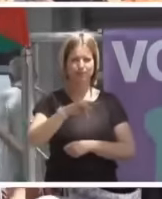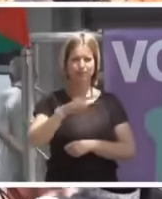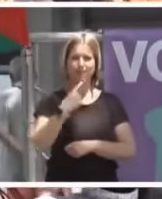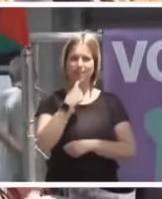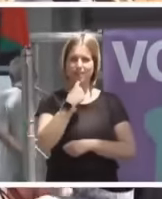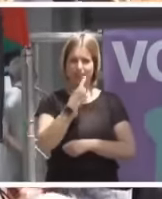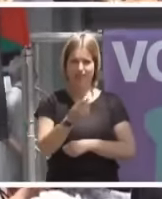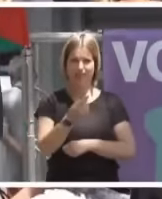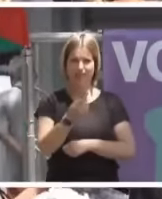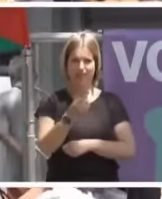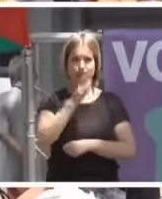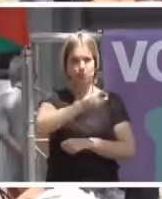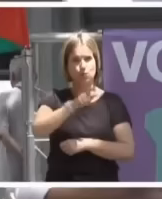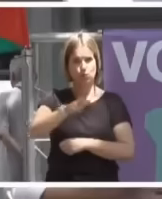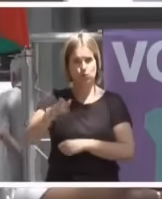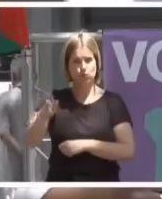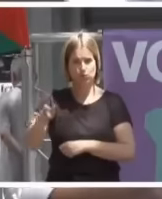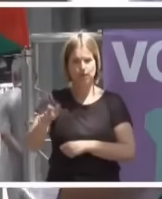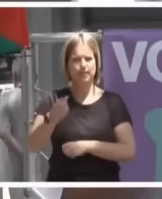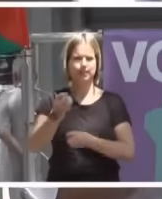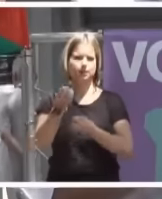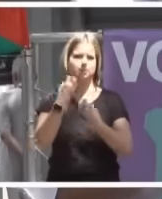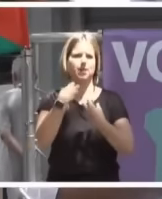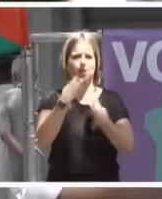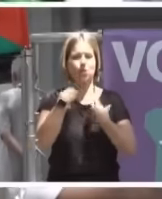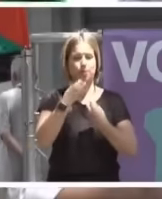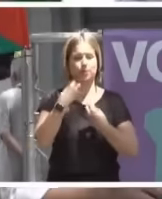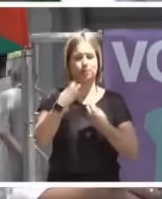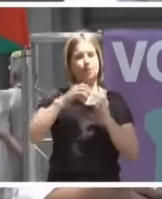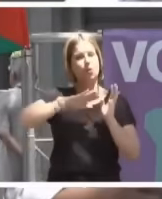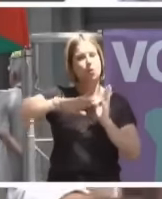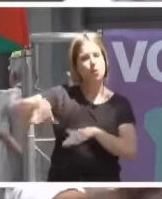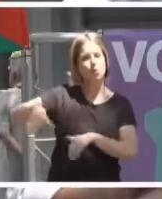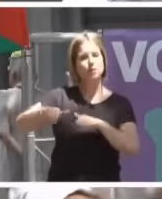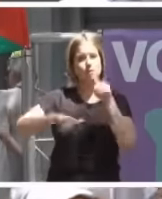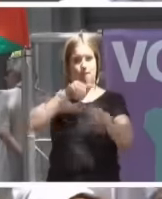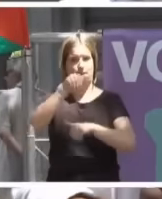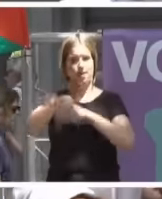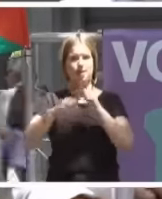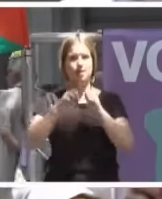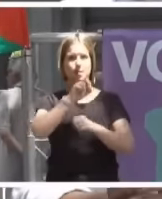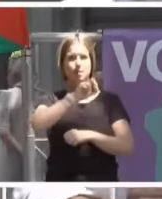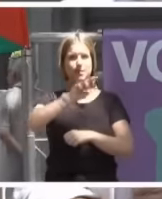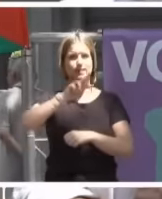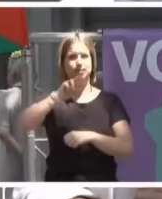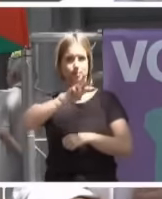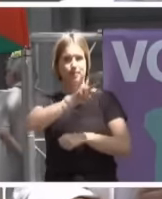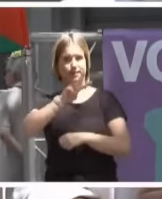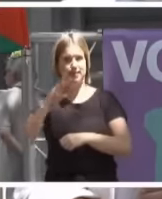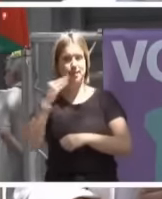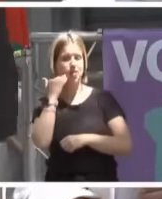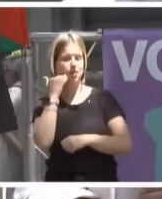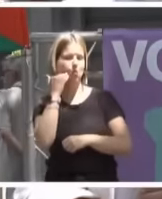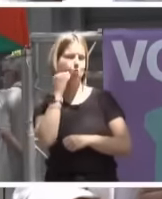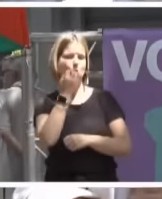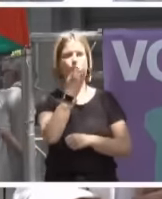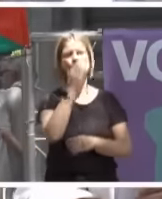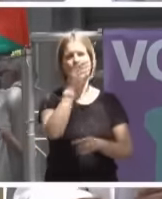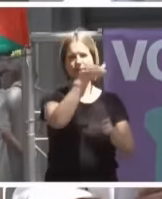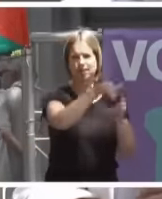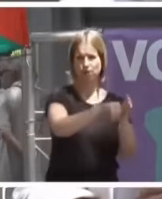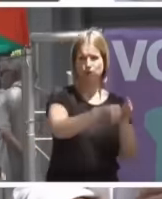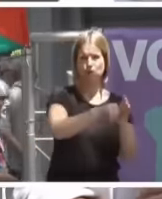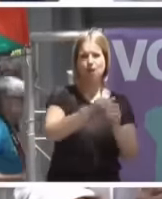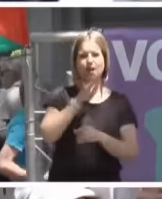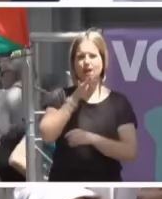Decía que mucha gente me ha estado comentando que en las últimas elecciones del 23 de julio votó al Partido Socialista, pero